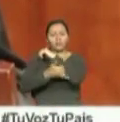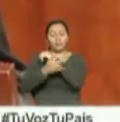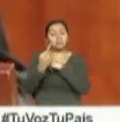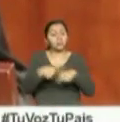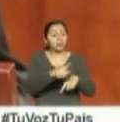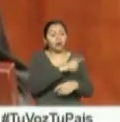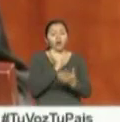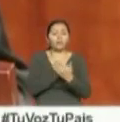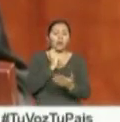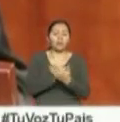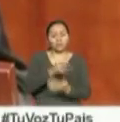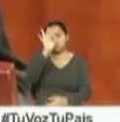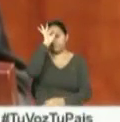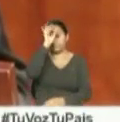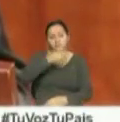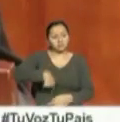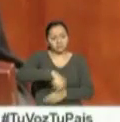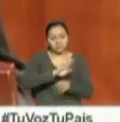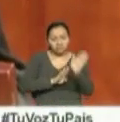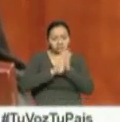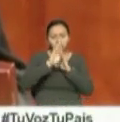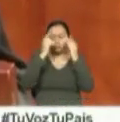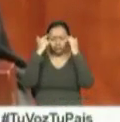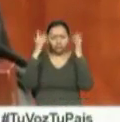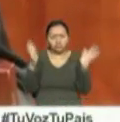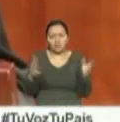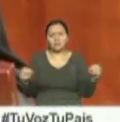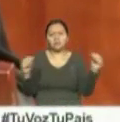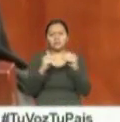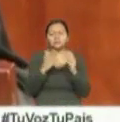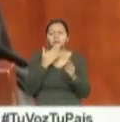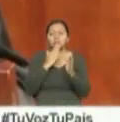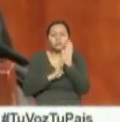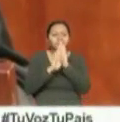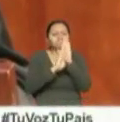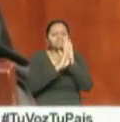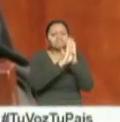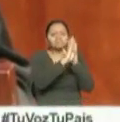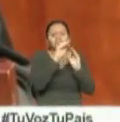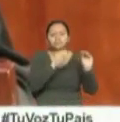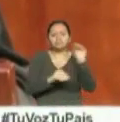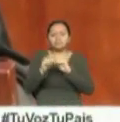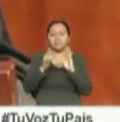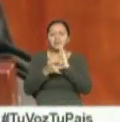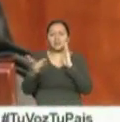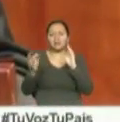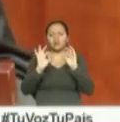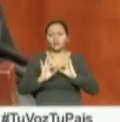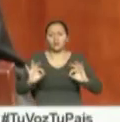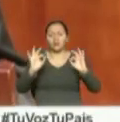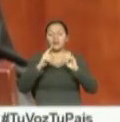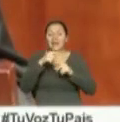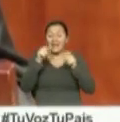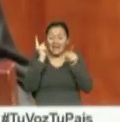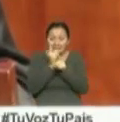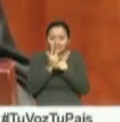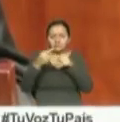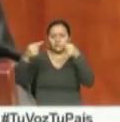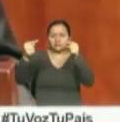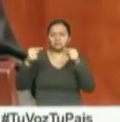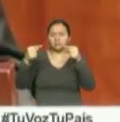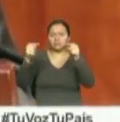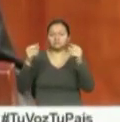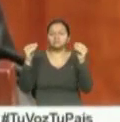y nosotros no generamos nada de conocimiento y no generamos y no desarrollamos nada de tecnología. Esa es la disputa, es una